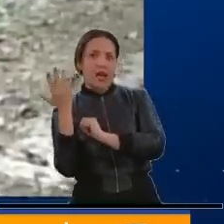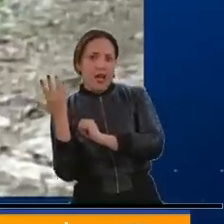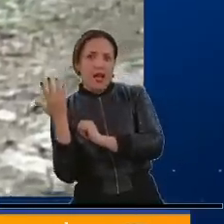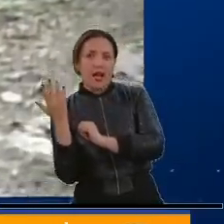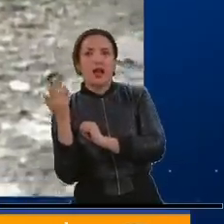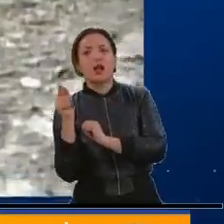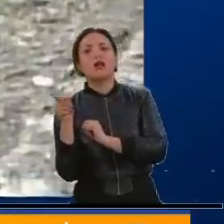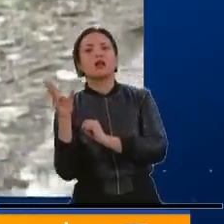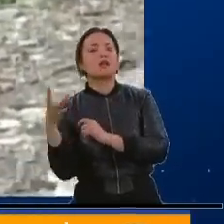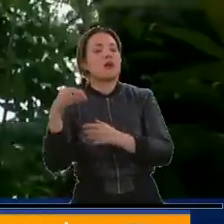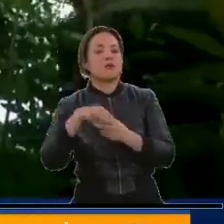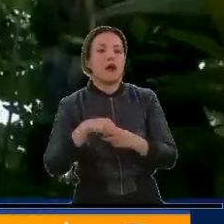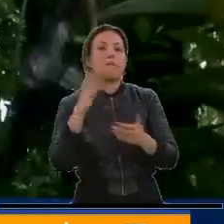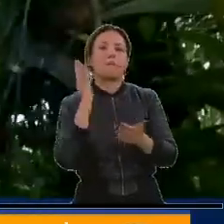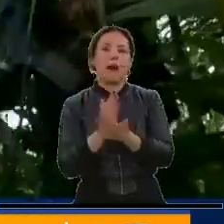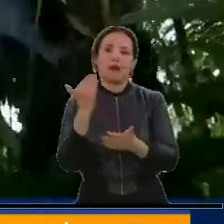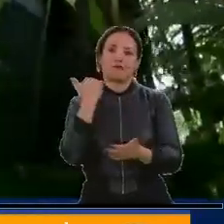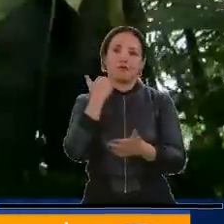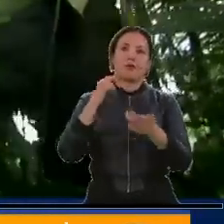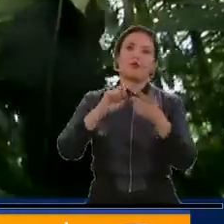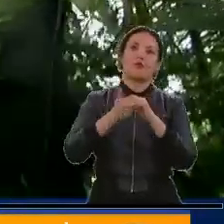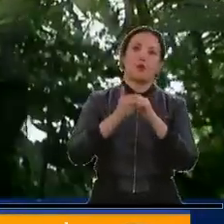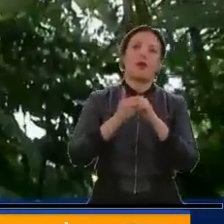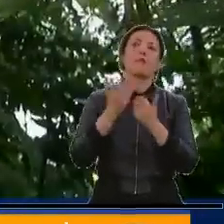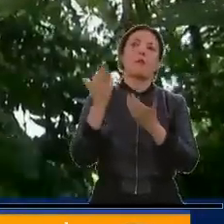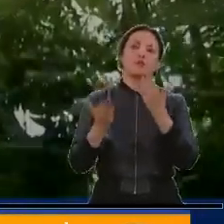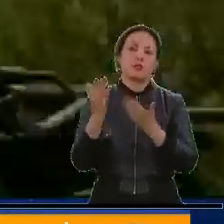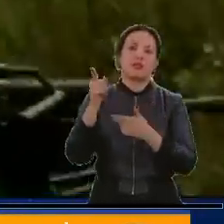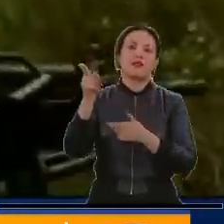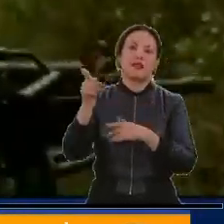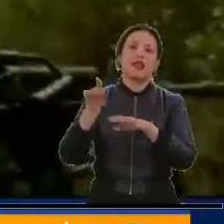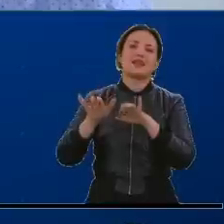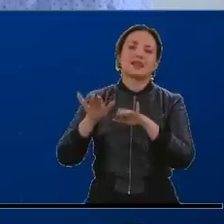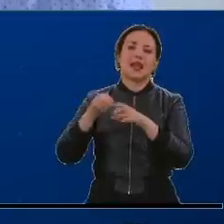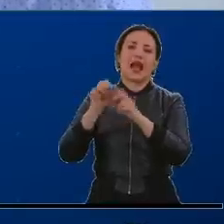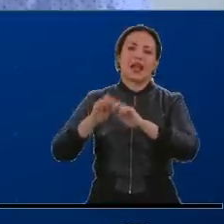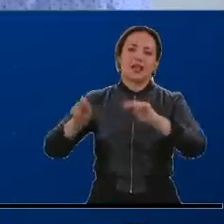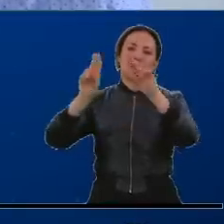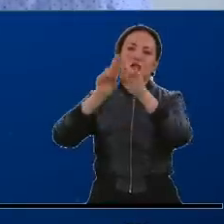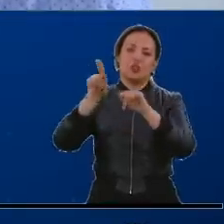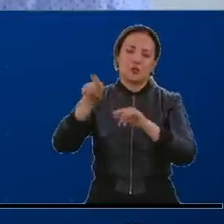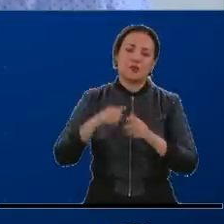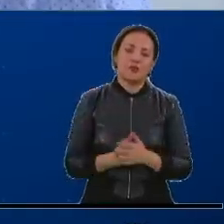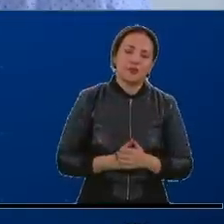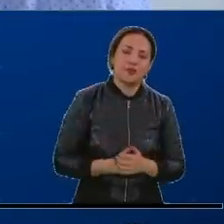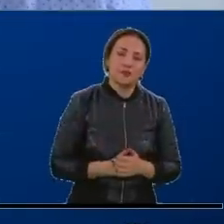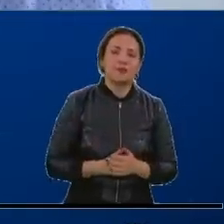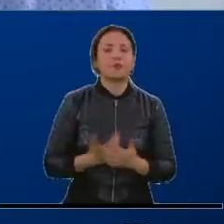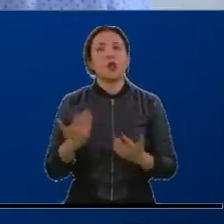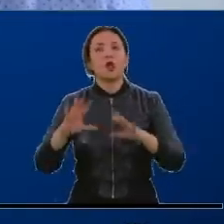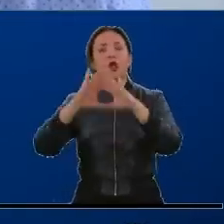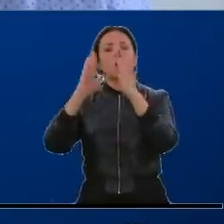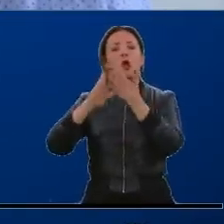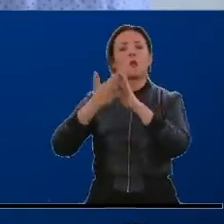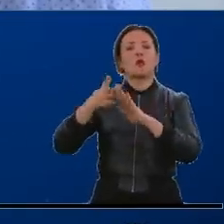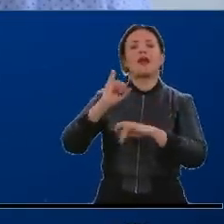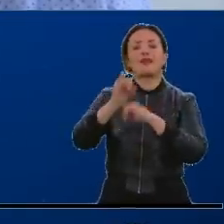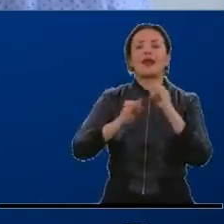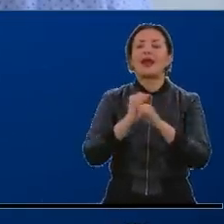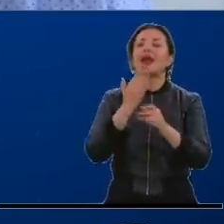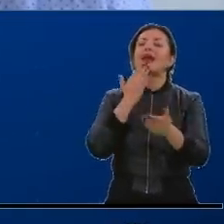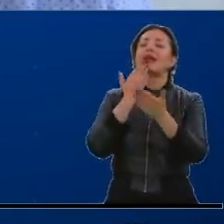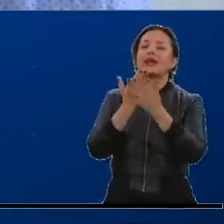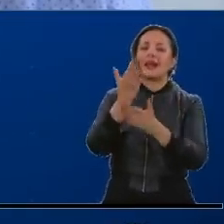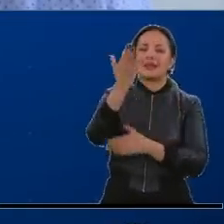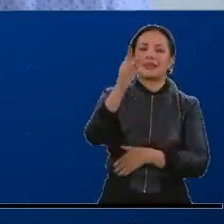y los metieron en un lío, yo creo, interno a las propias Naciones Unidas. La comunidad internacional. Pues gracias a